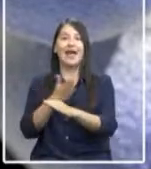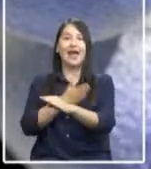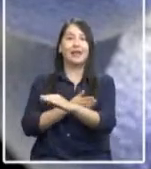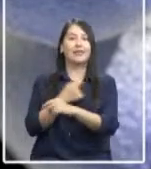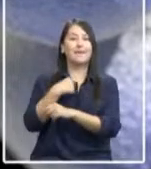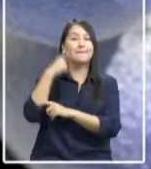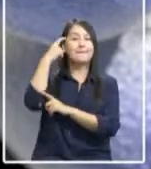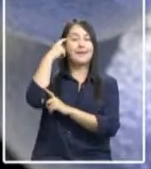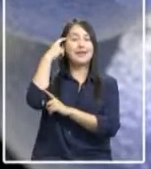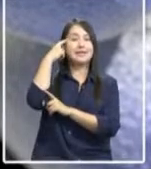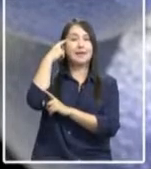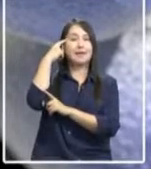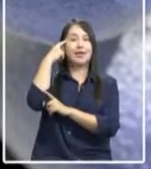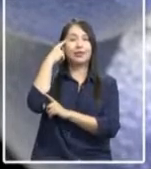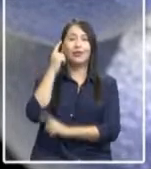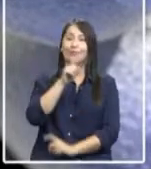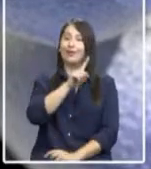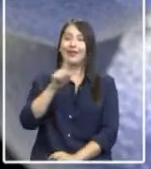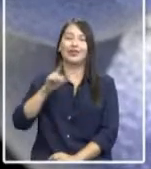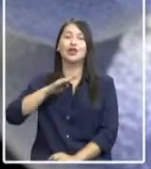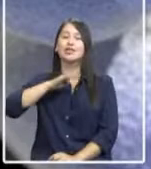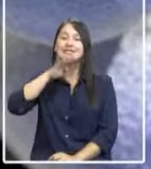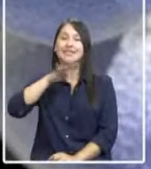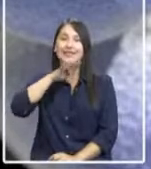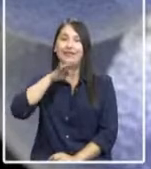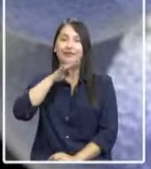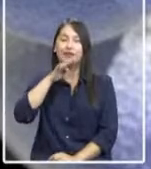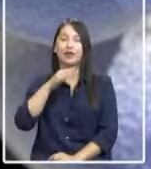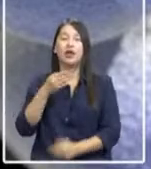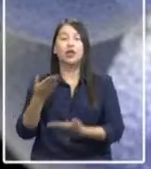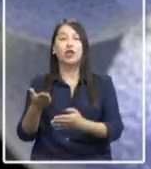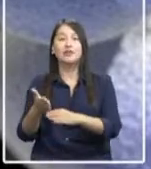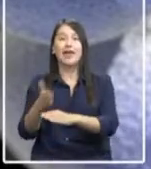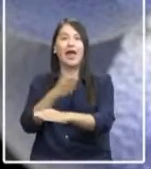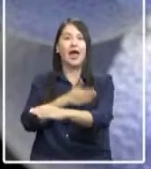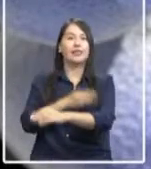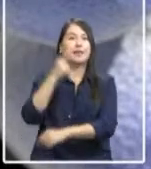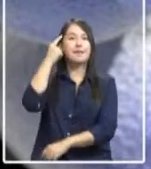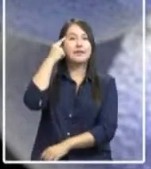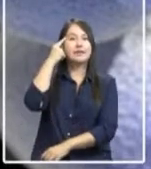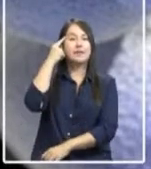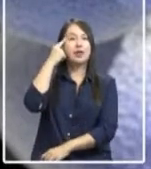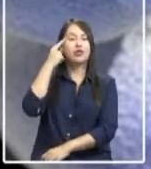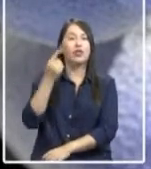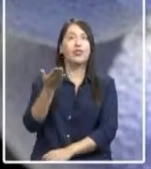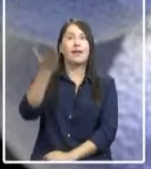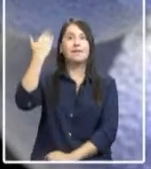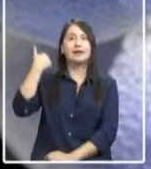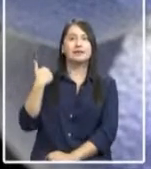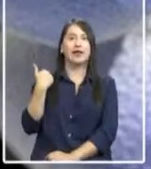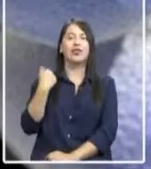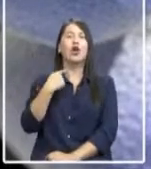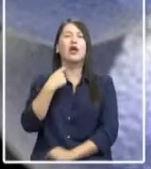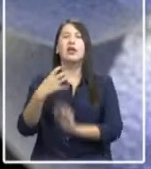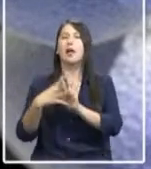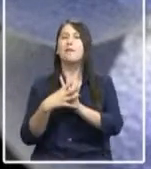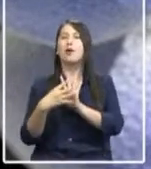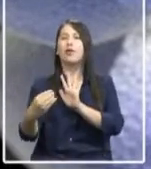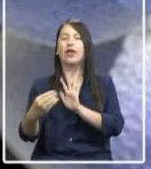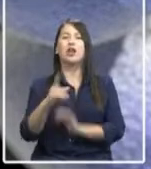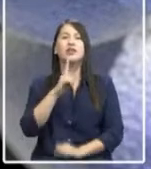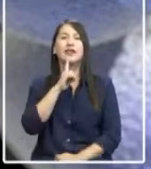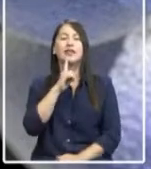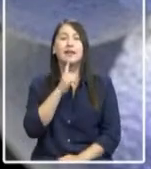que no son útiles. Entonces, ¿qué prejuicios tenemos del pasado? ¿Qué modelos tenemos del pasado